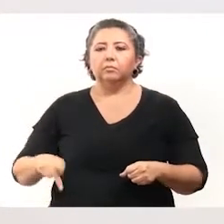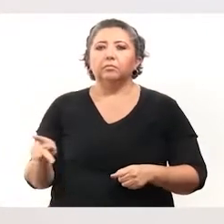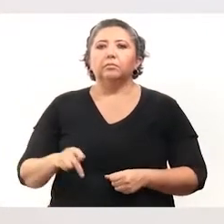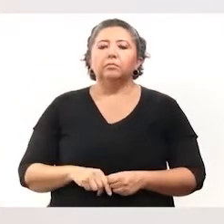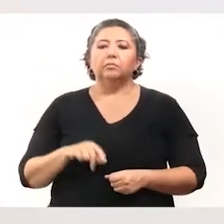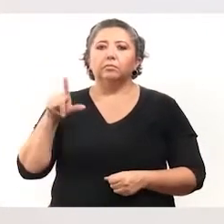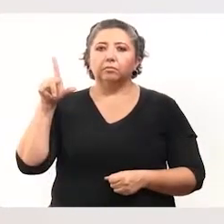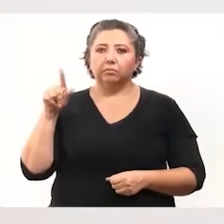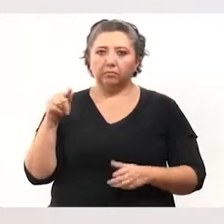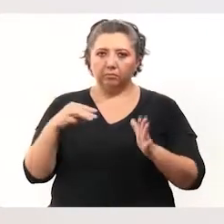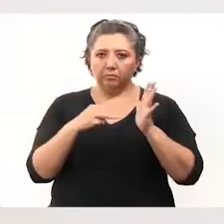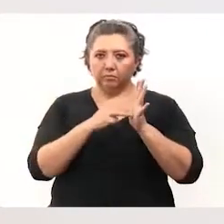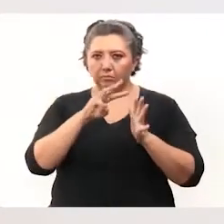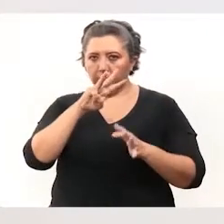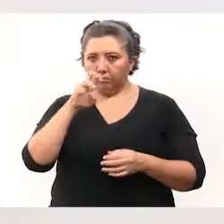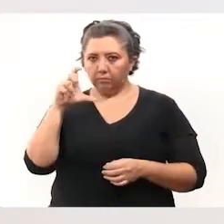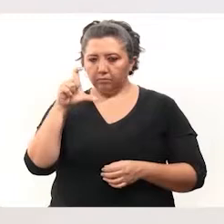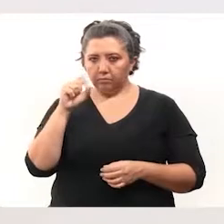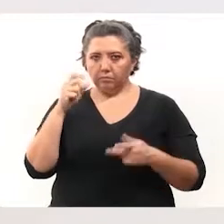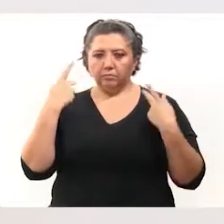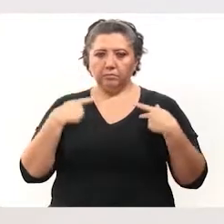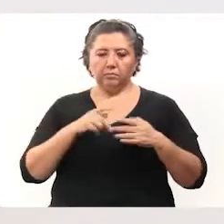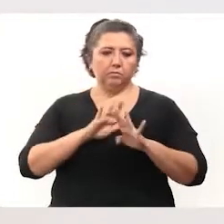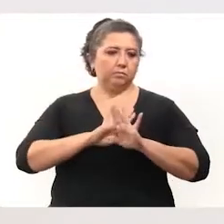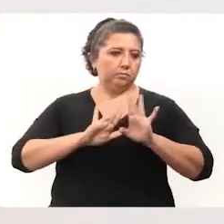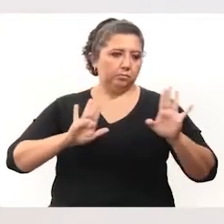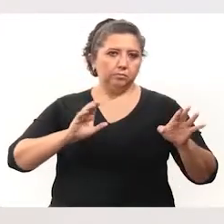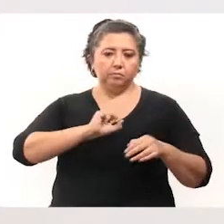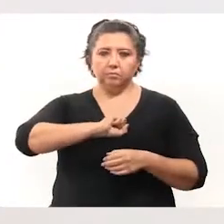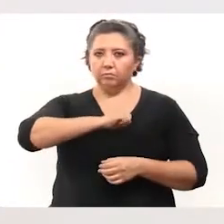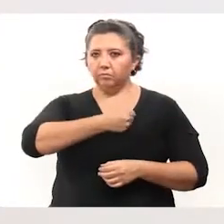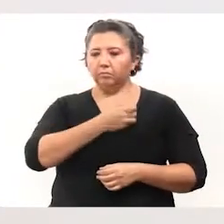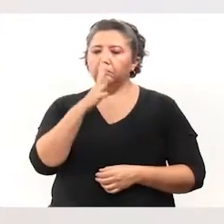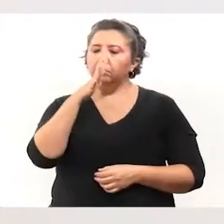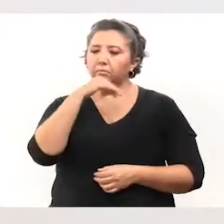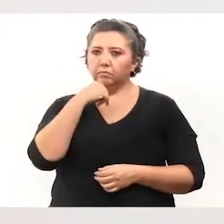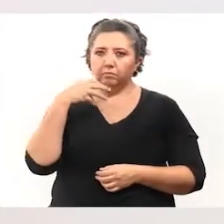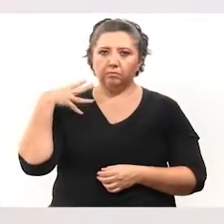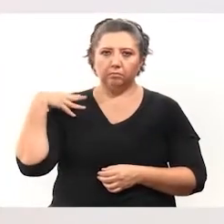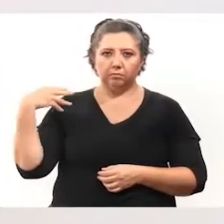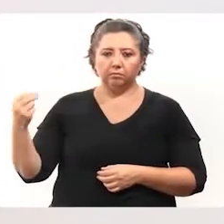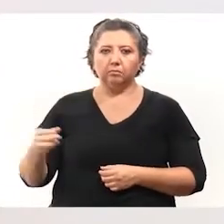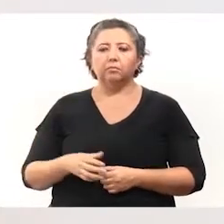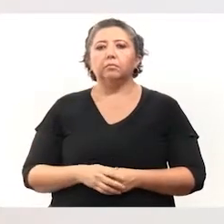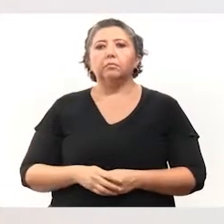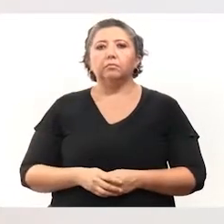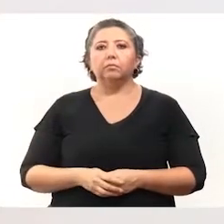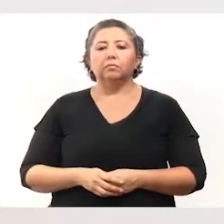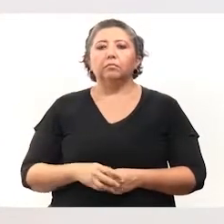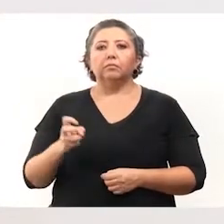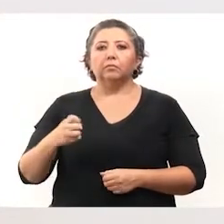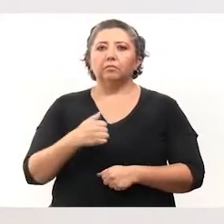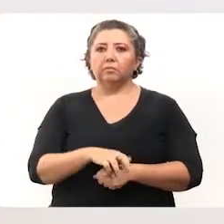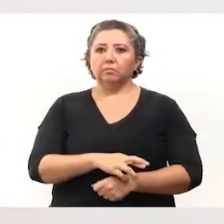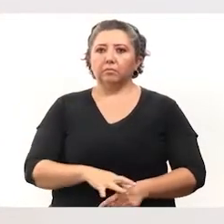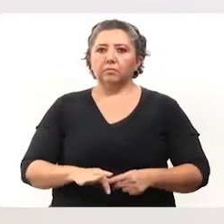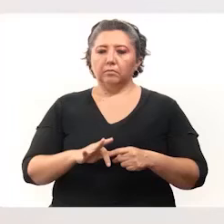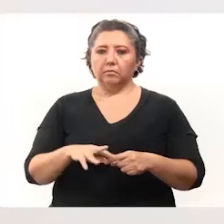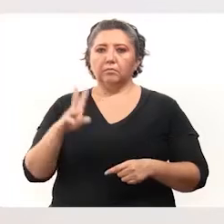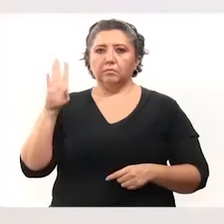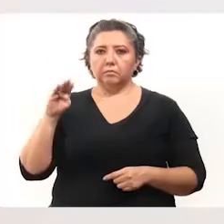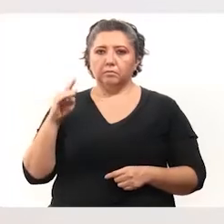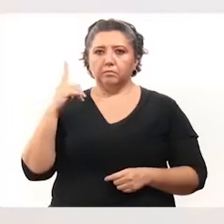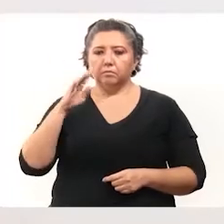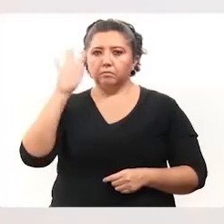públicos. 70.320 pacientes ya se recuperaron, no presentan síntomas ni pueden contagiar. Esta cifra representa